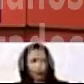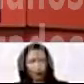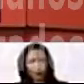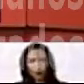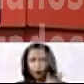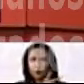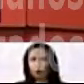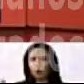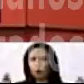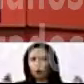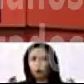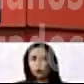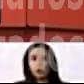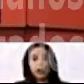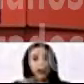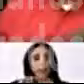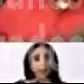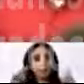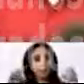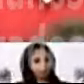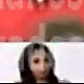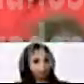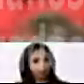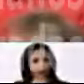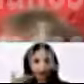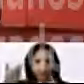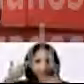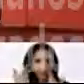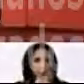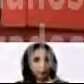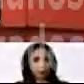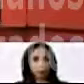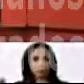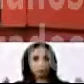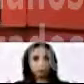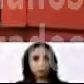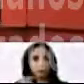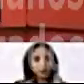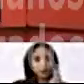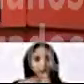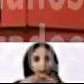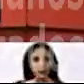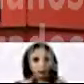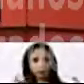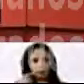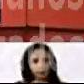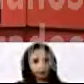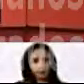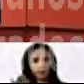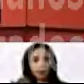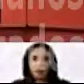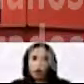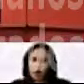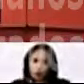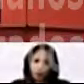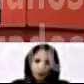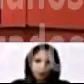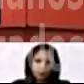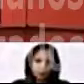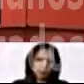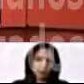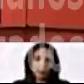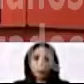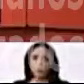no. Paz sí, terrorismo, no. Y debe ser así un no del corazón, ¿verdad? Es un no del